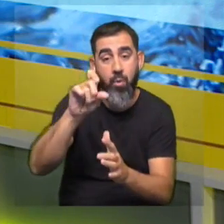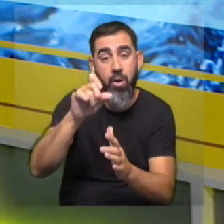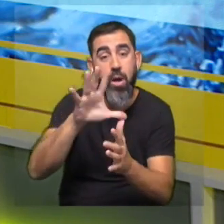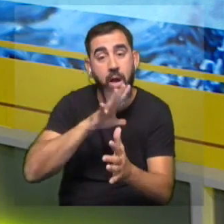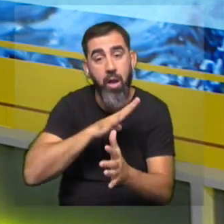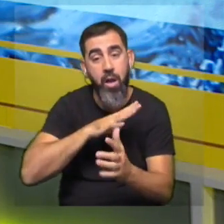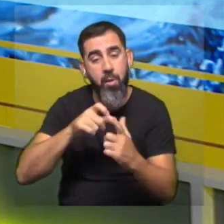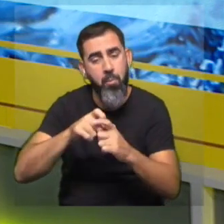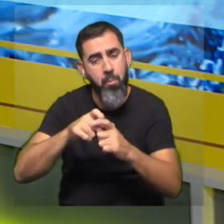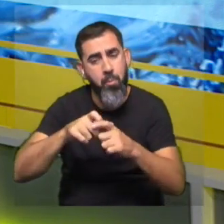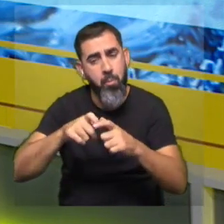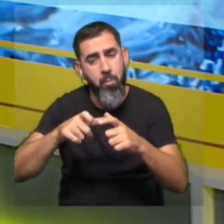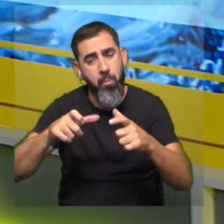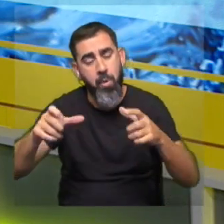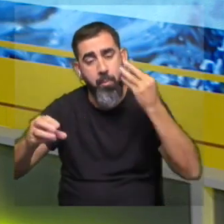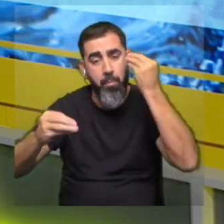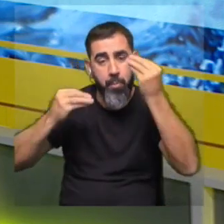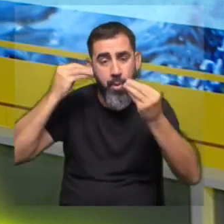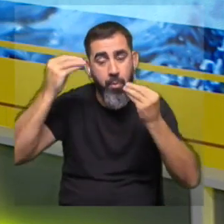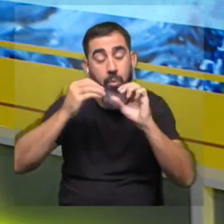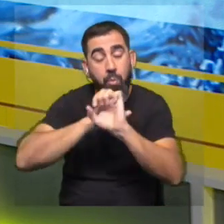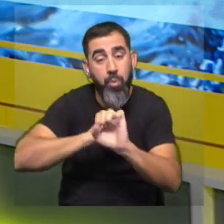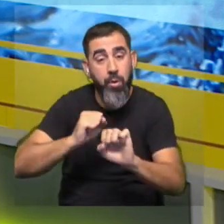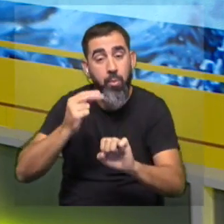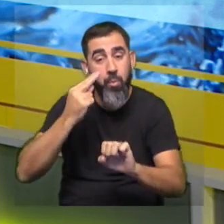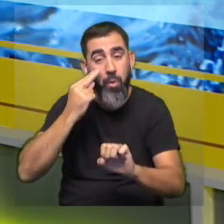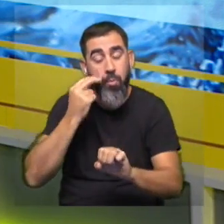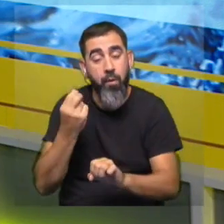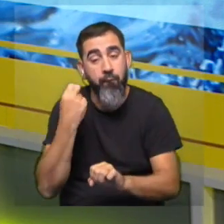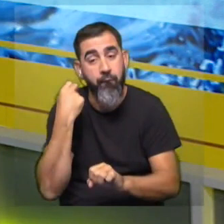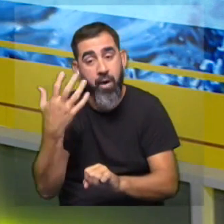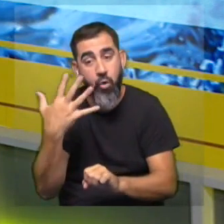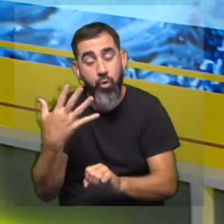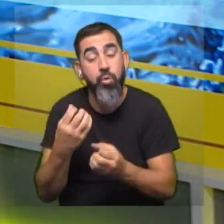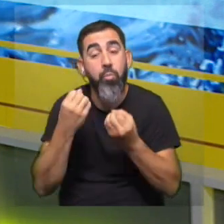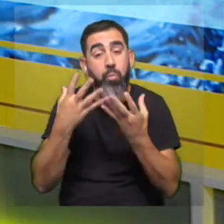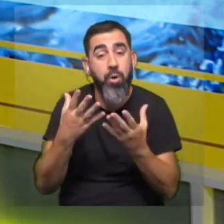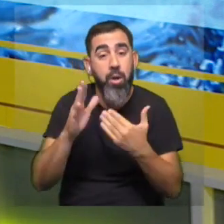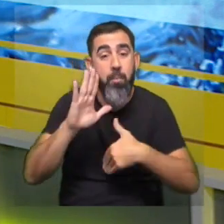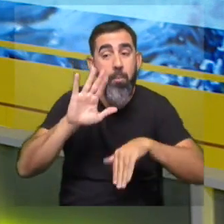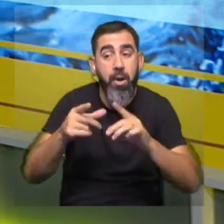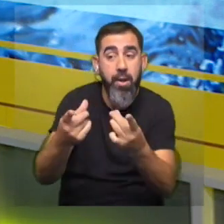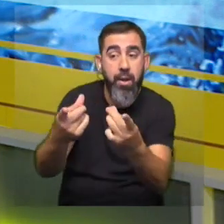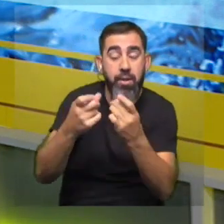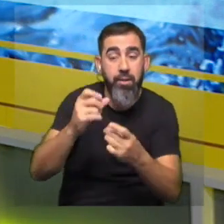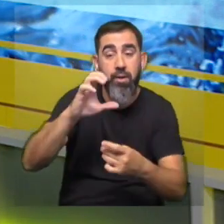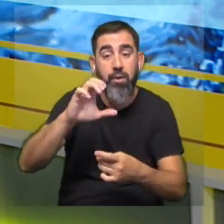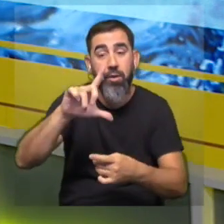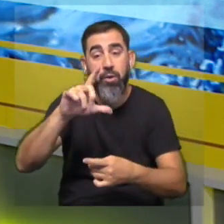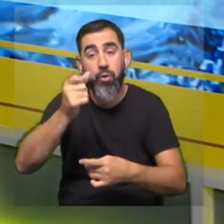una creciente preocupación ante un posible aumento de estos valores, ya que ante la mayor necesidad de